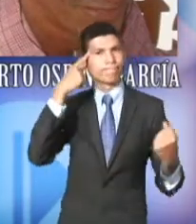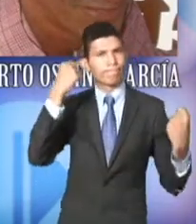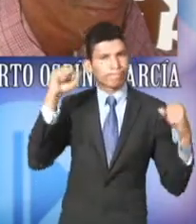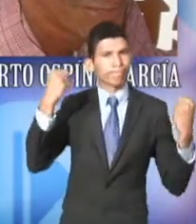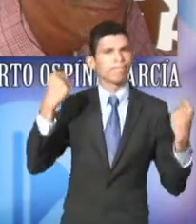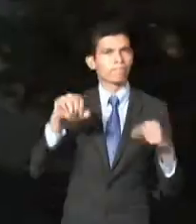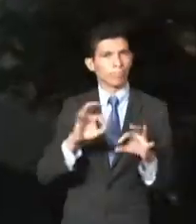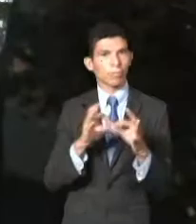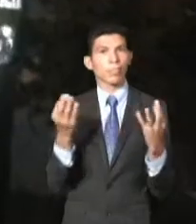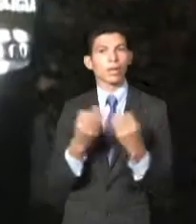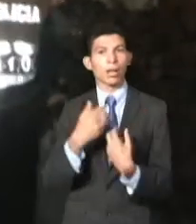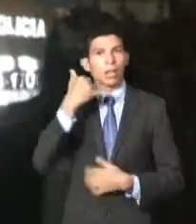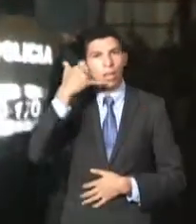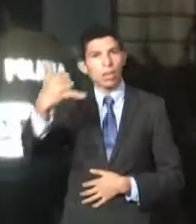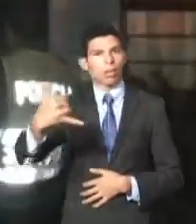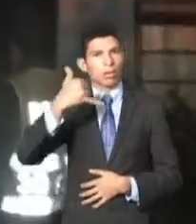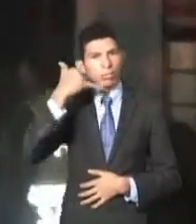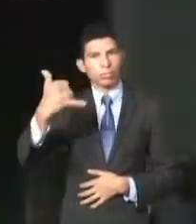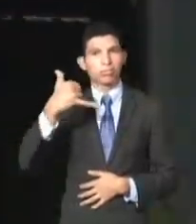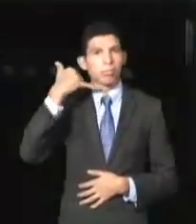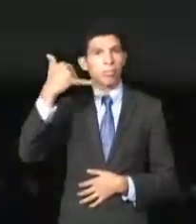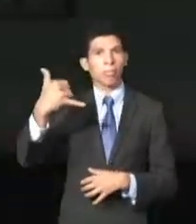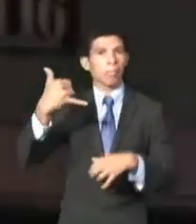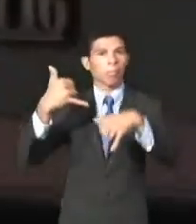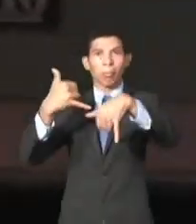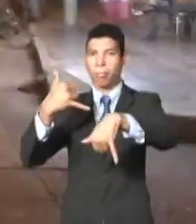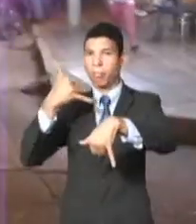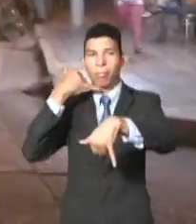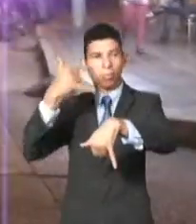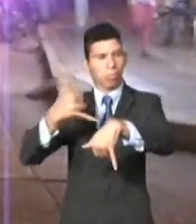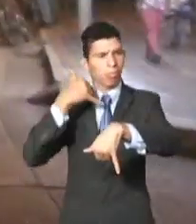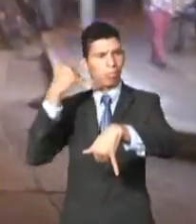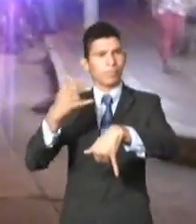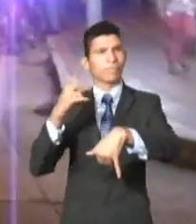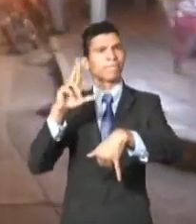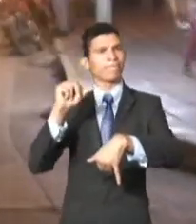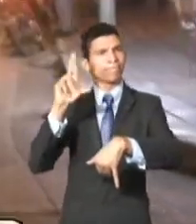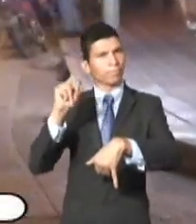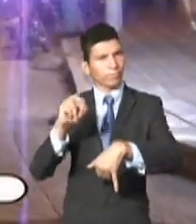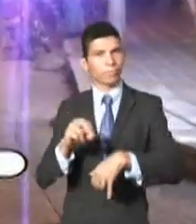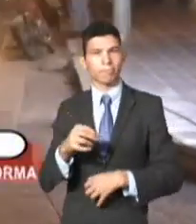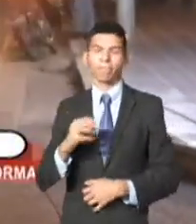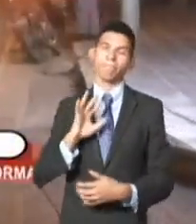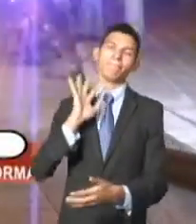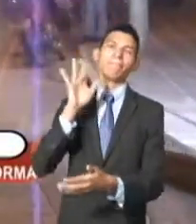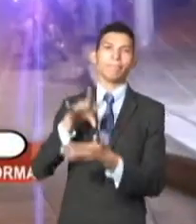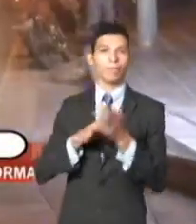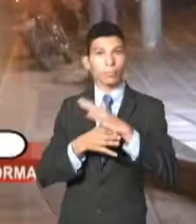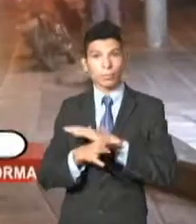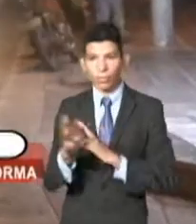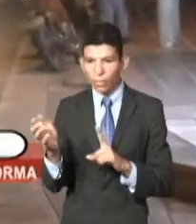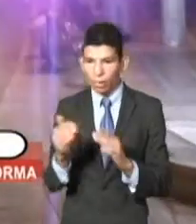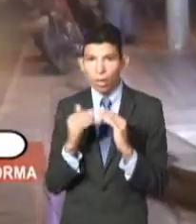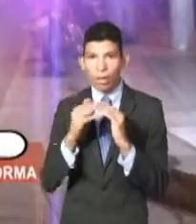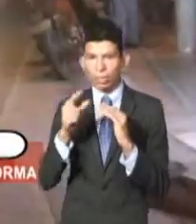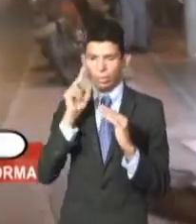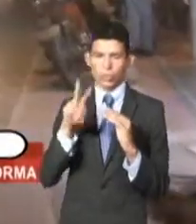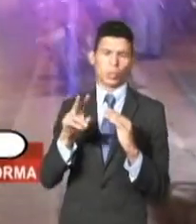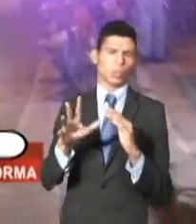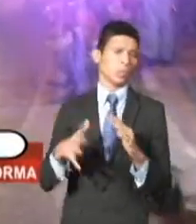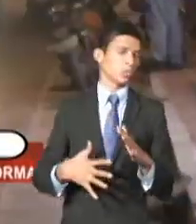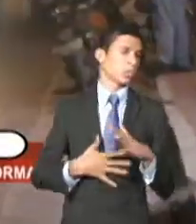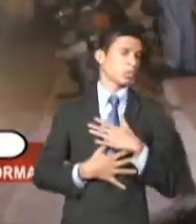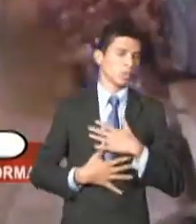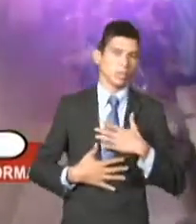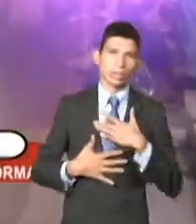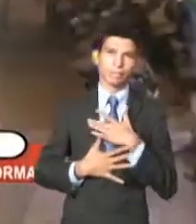apoderó de sus allegados quienes insistentemente lo llamaban a su celular sin respuesta alguna posteriormente decidieron acudir a la casa donde se encontraron